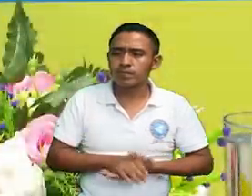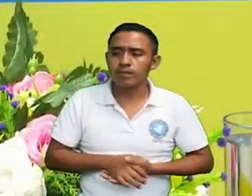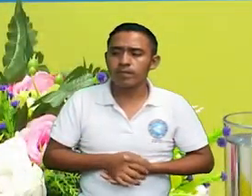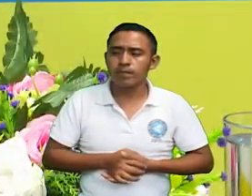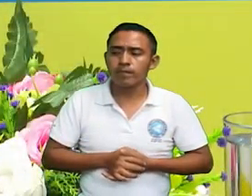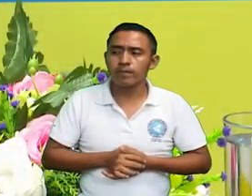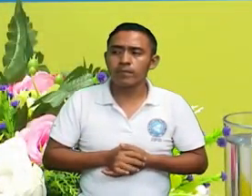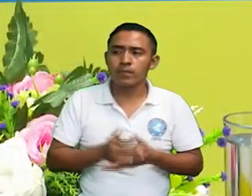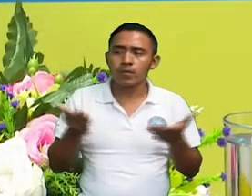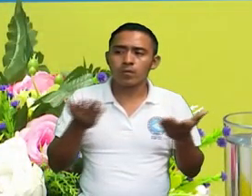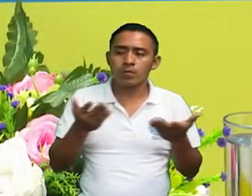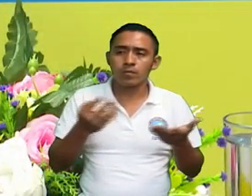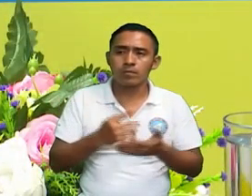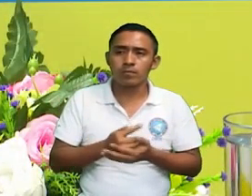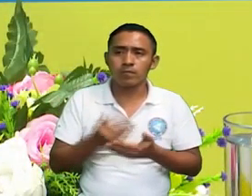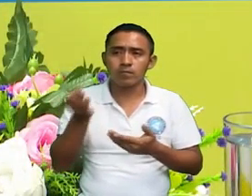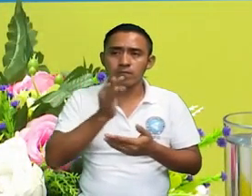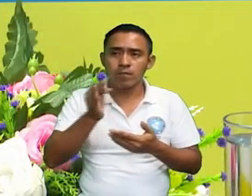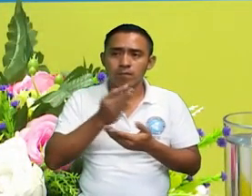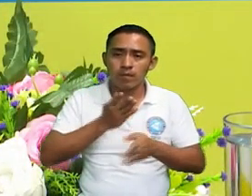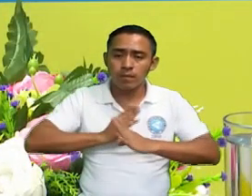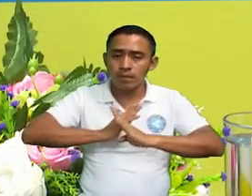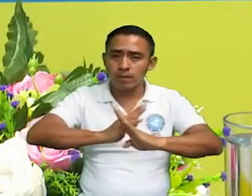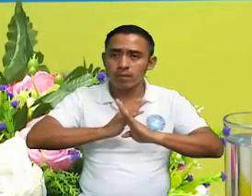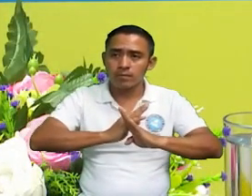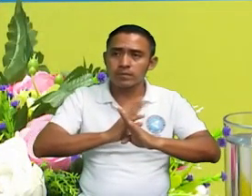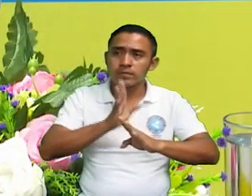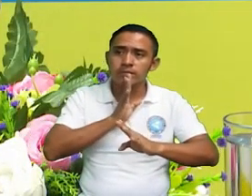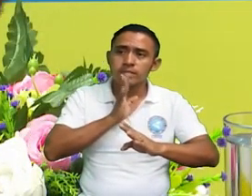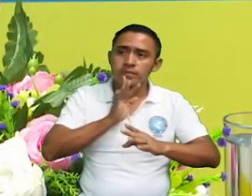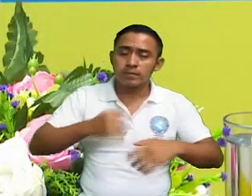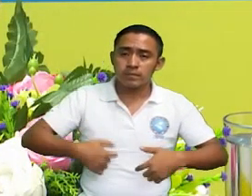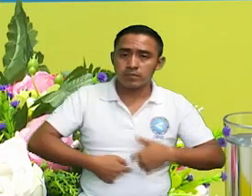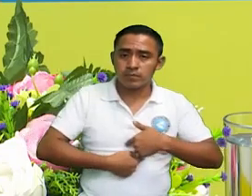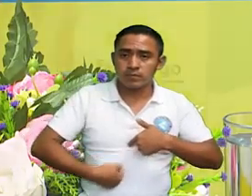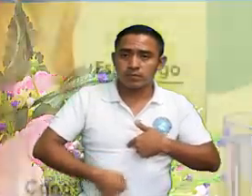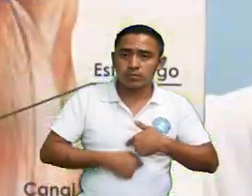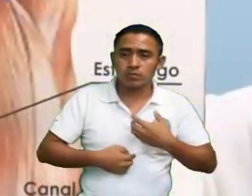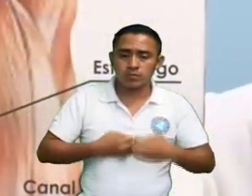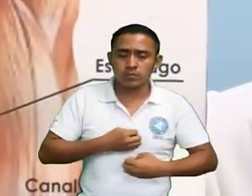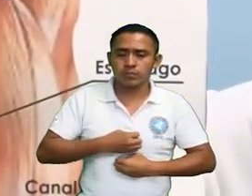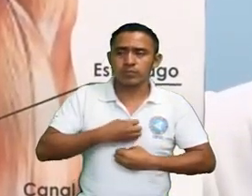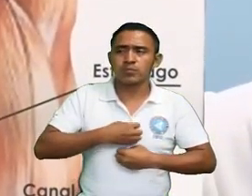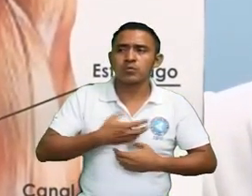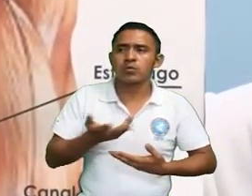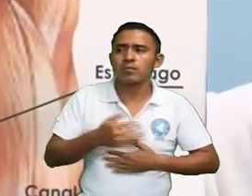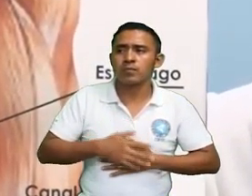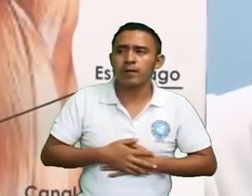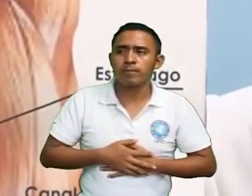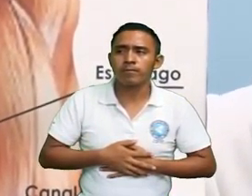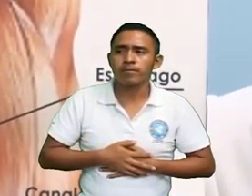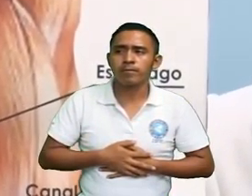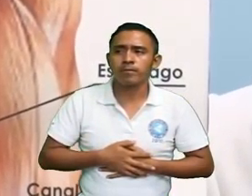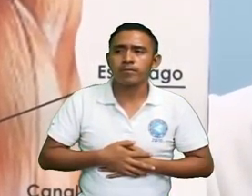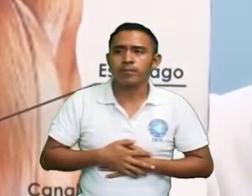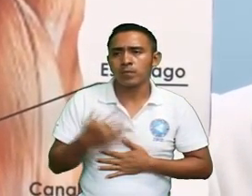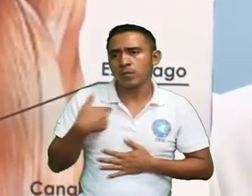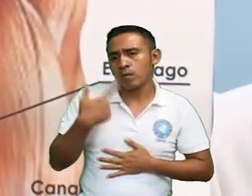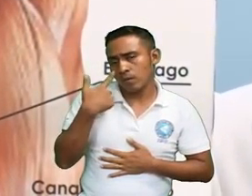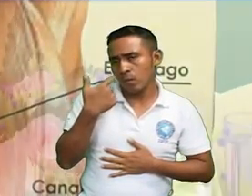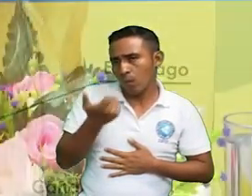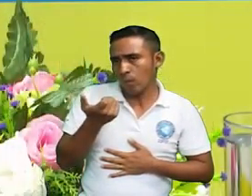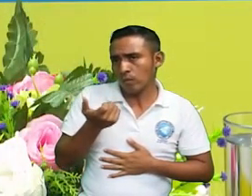de los mecanismos de defensa que usted habla del estómago y el esófago, ¿cuáles son? Por ejemplo, yo conozco uno,